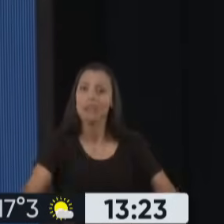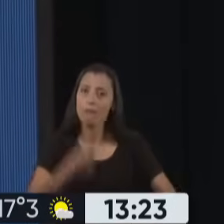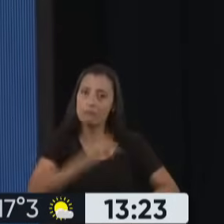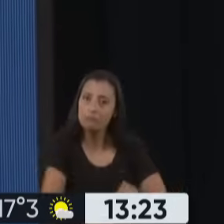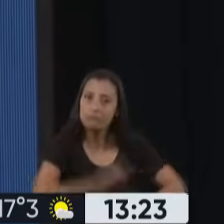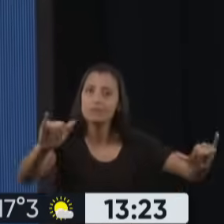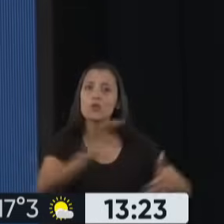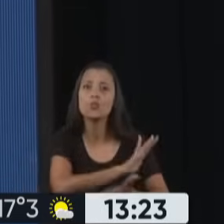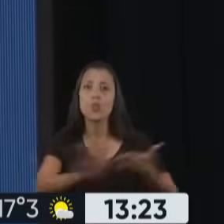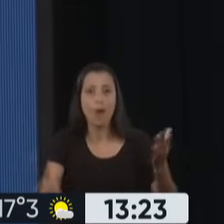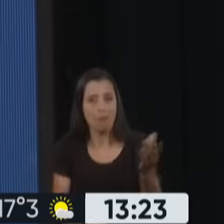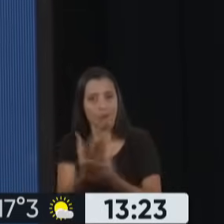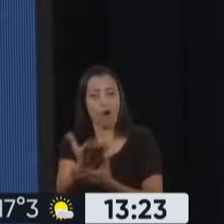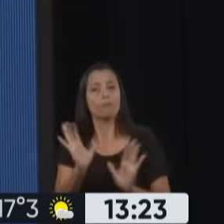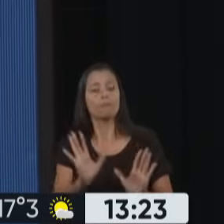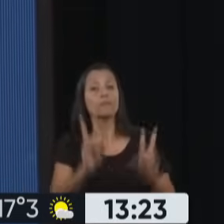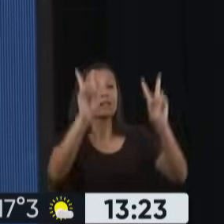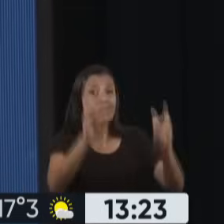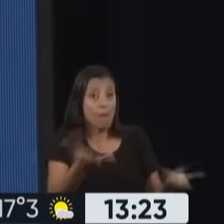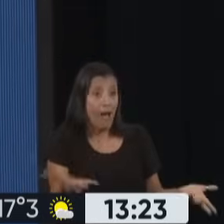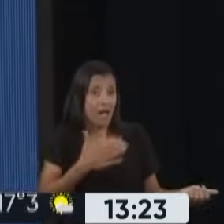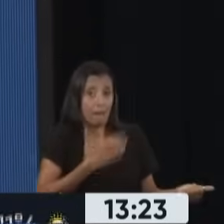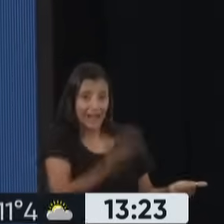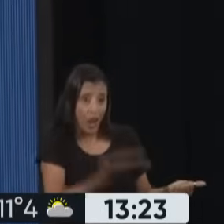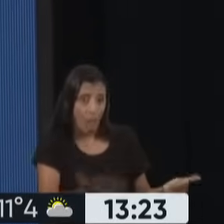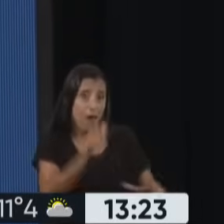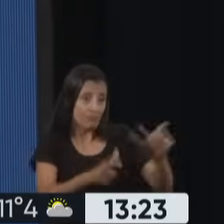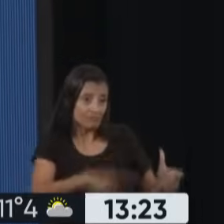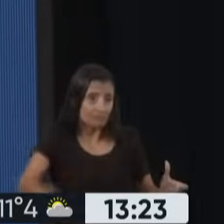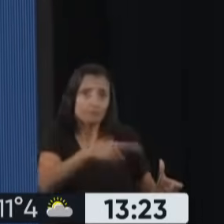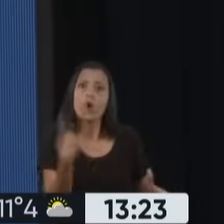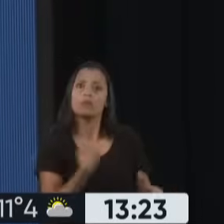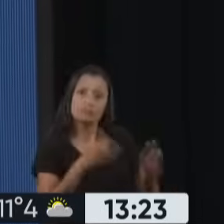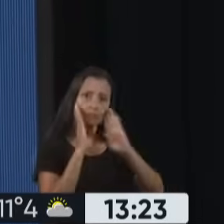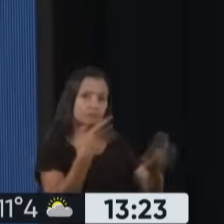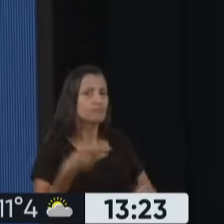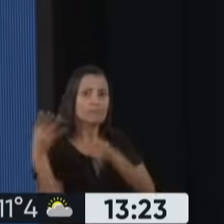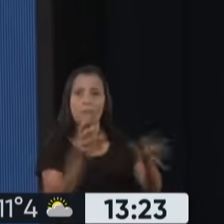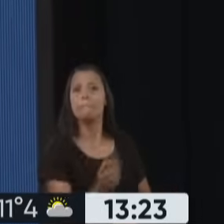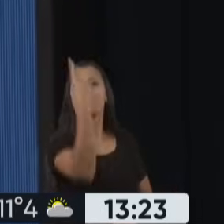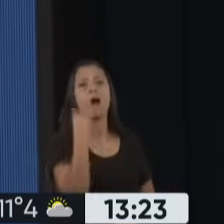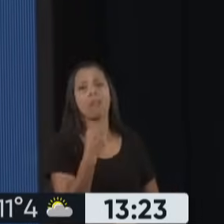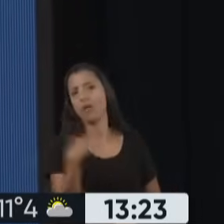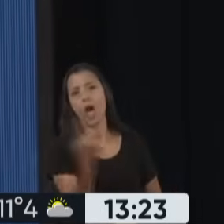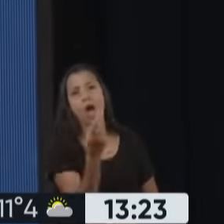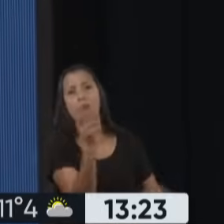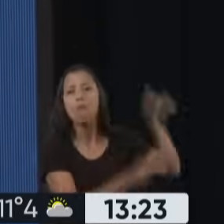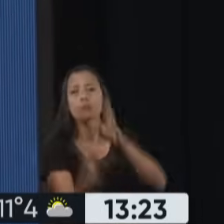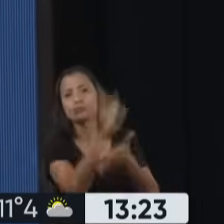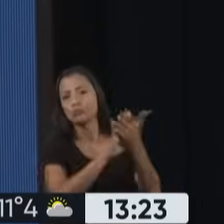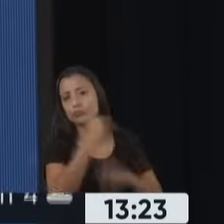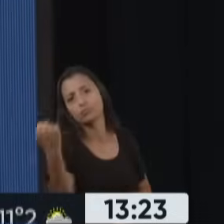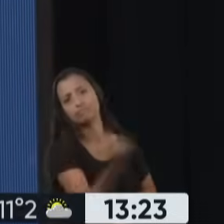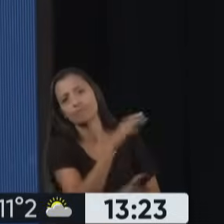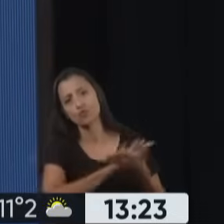pero entonces el tema del capital humano nosotros lo estamos atacando desde el primer día. Otro tema